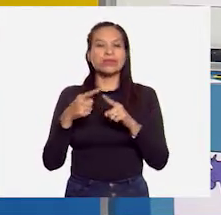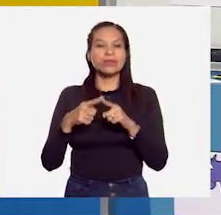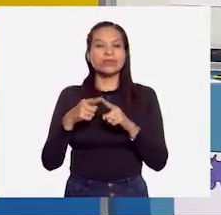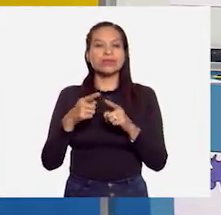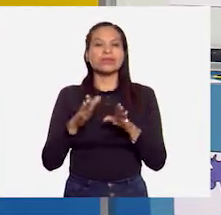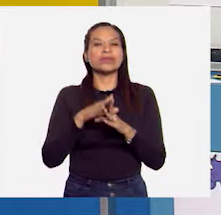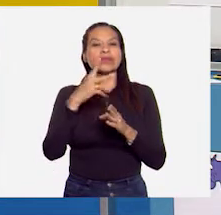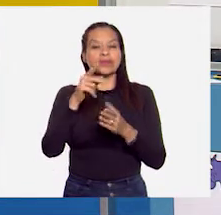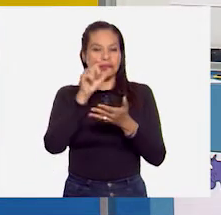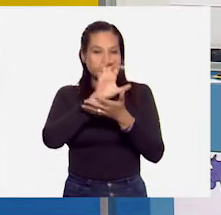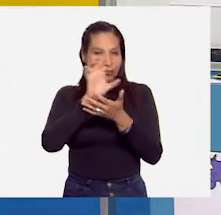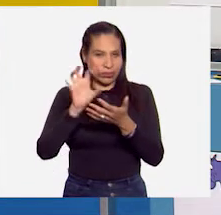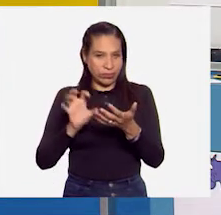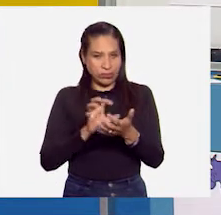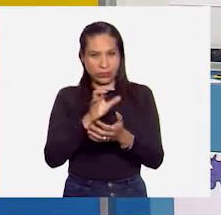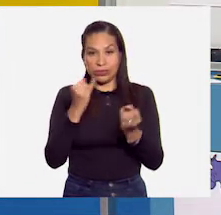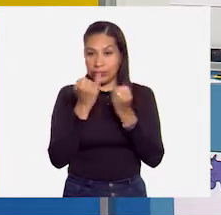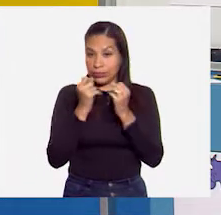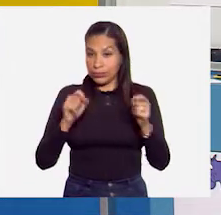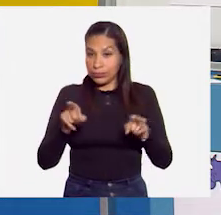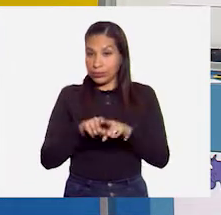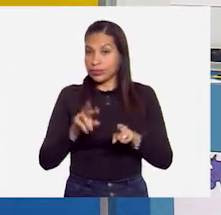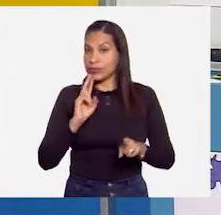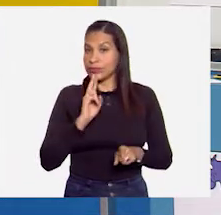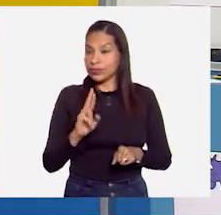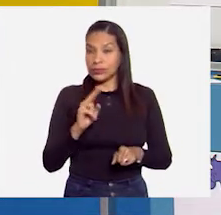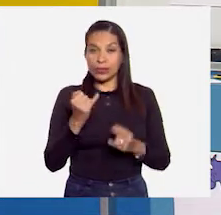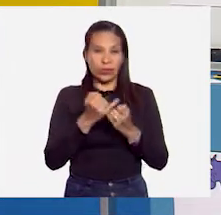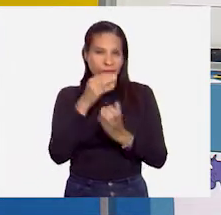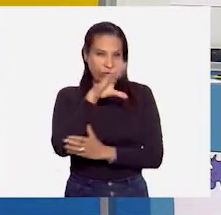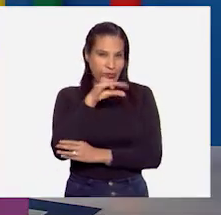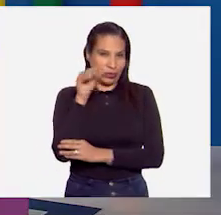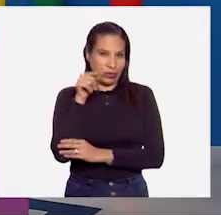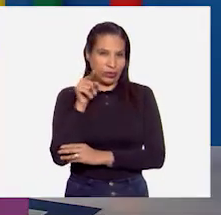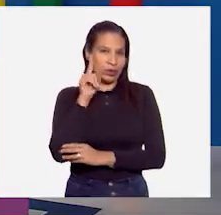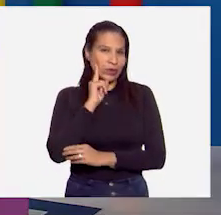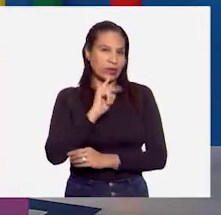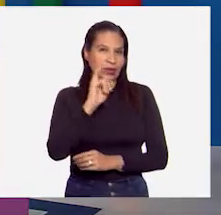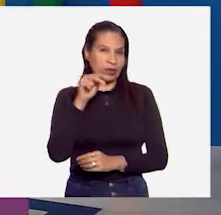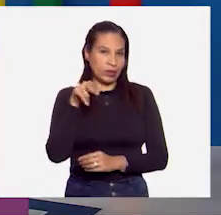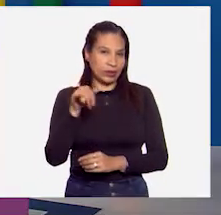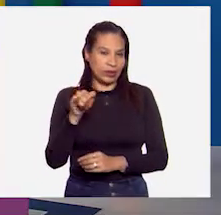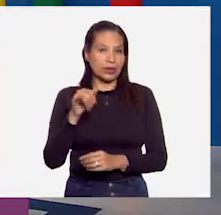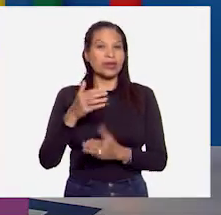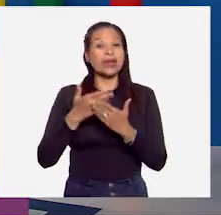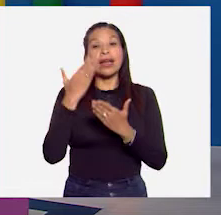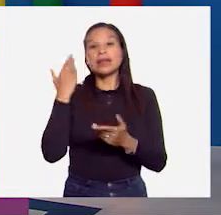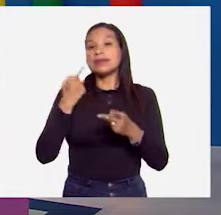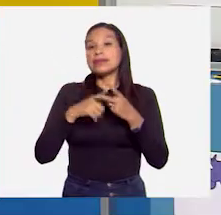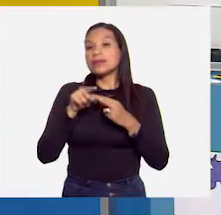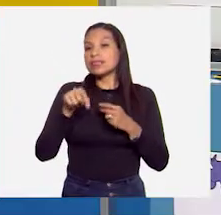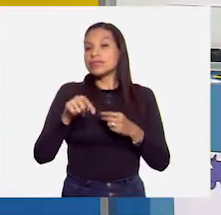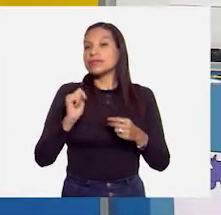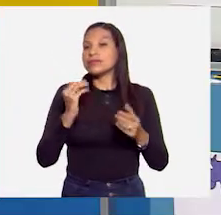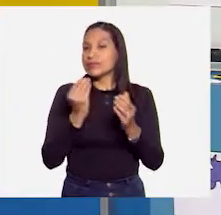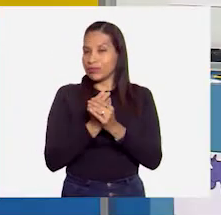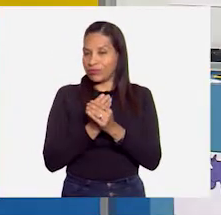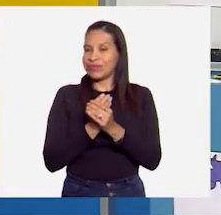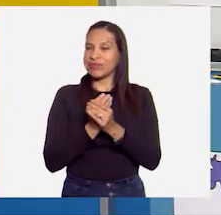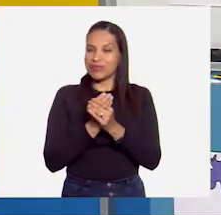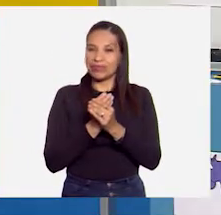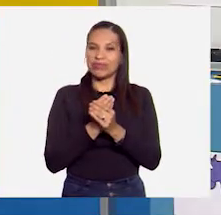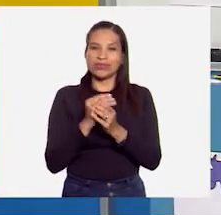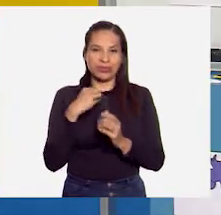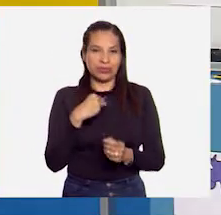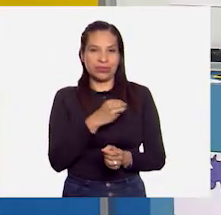sus fracciones? ¿Obtuvieron el mismo resultado que Tom y Jenny? Antes de continuar con la clase, voy